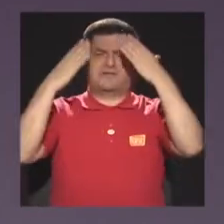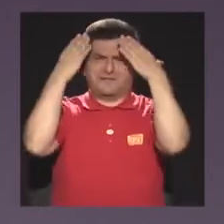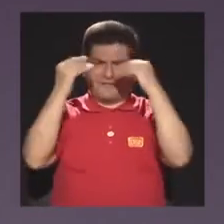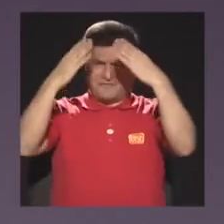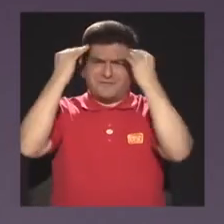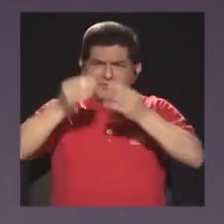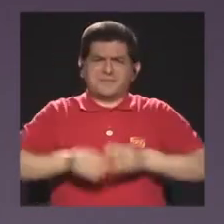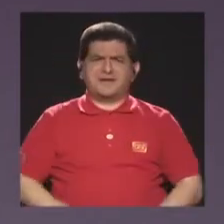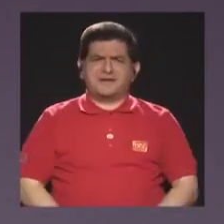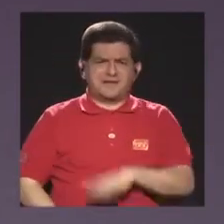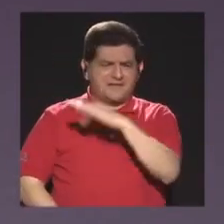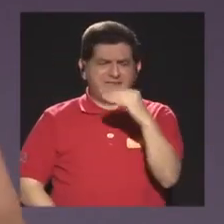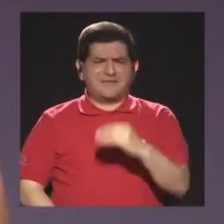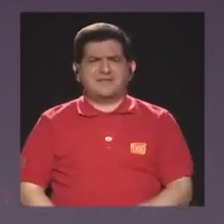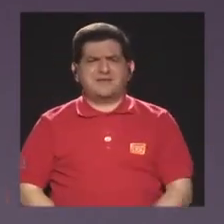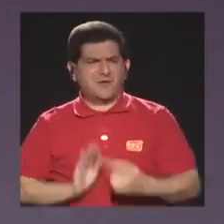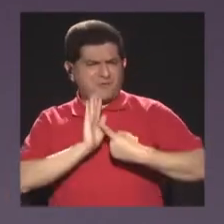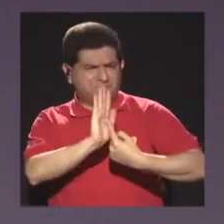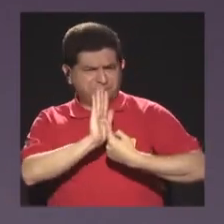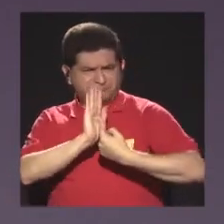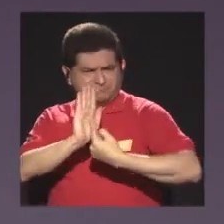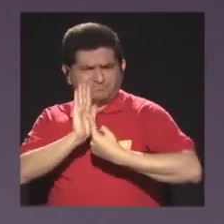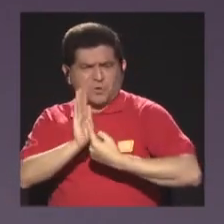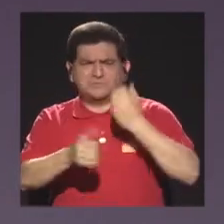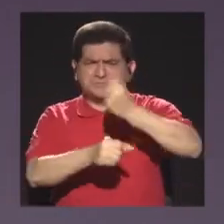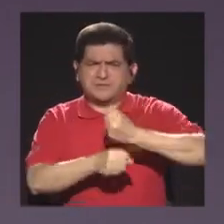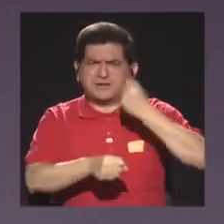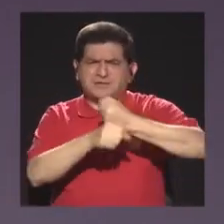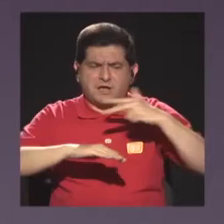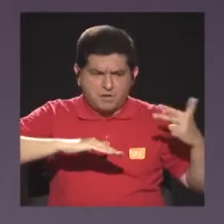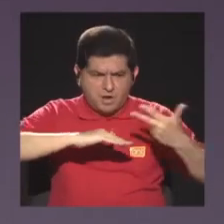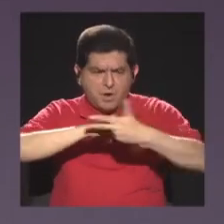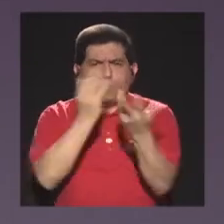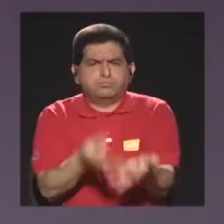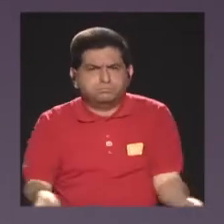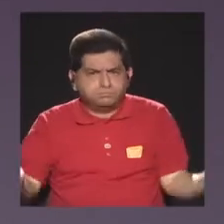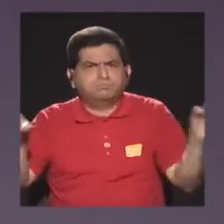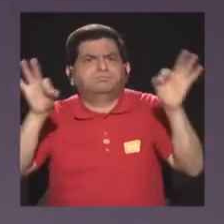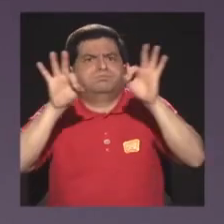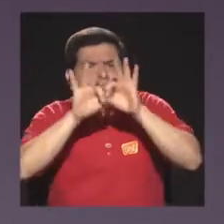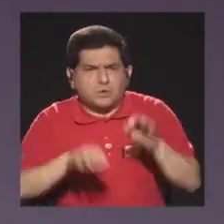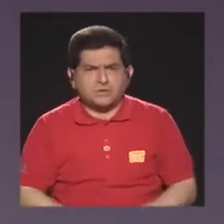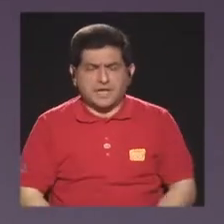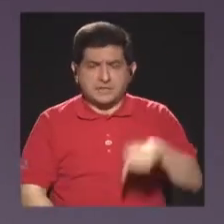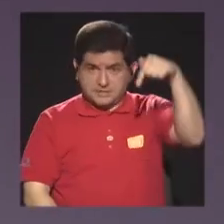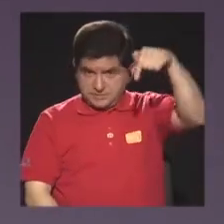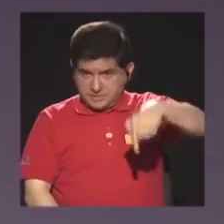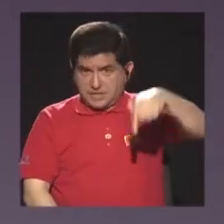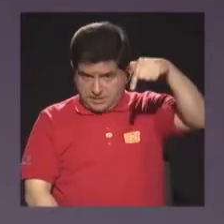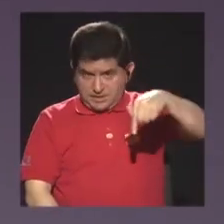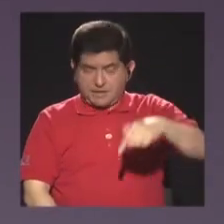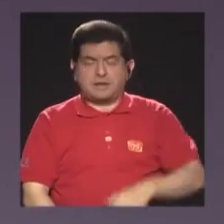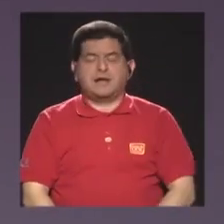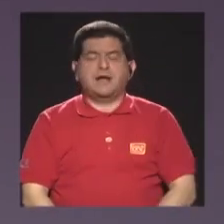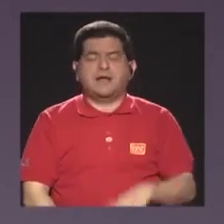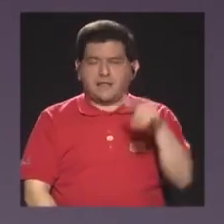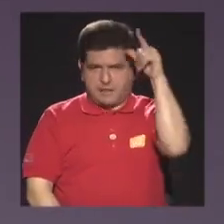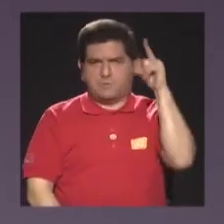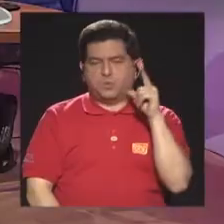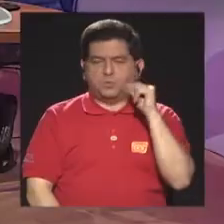informándonos y enseñándonos de lo que se hace en un puerto tan importante, o en los puertos tan importantes como son los de